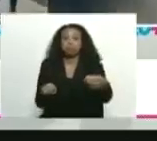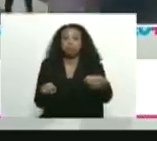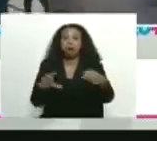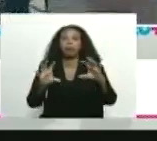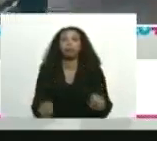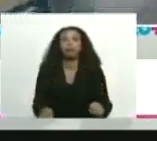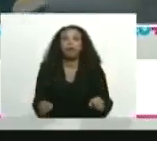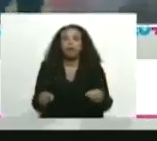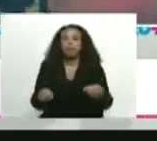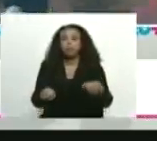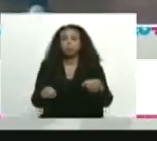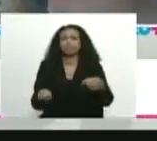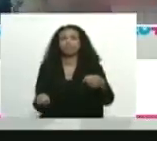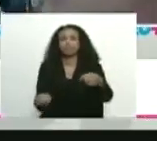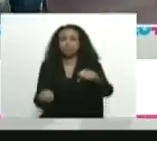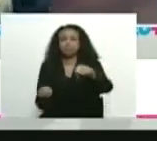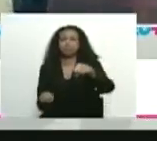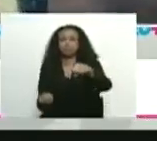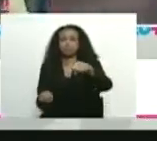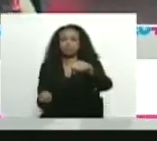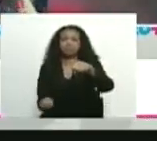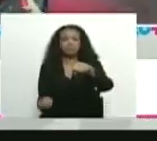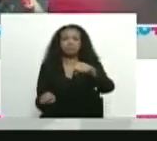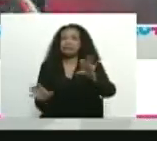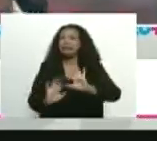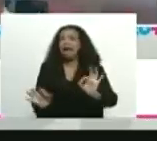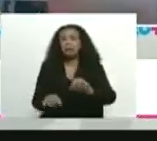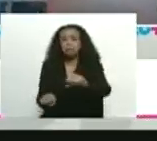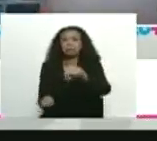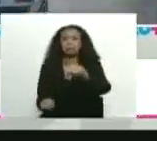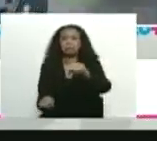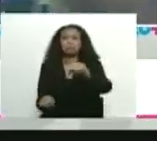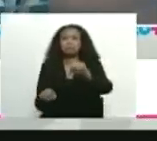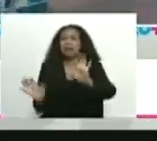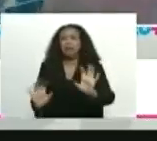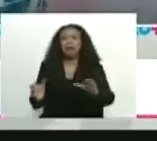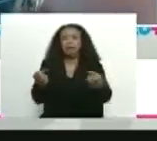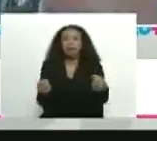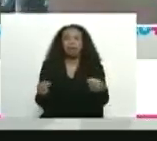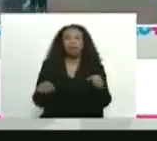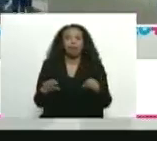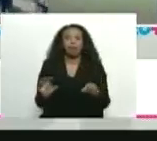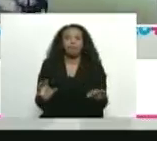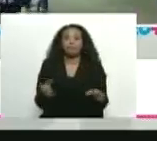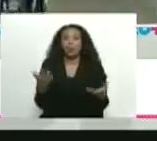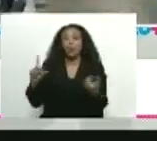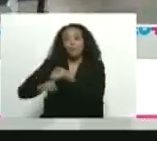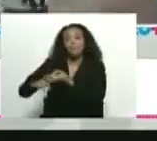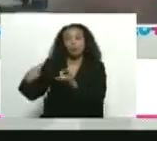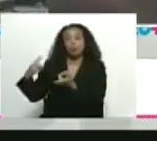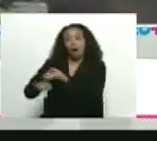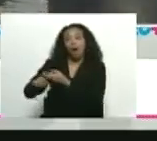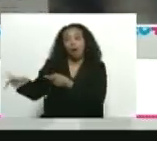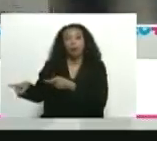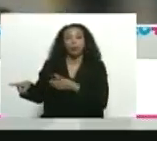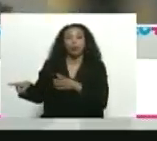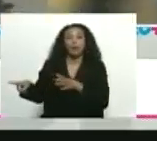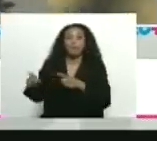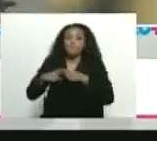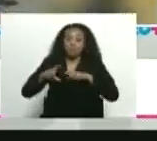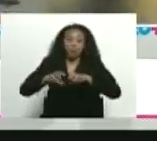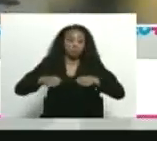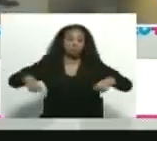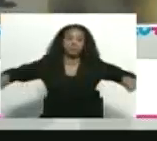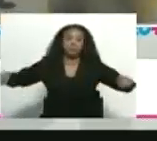Entonces, el carro no prendió. El carro no prendió. Entonces le dije así, le vamos a salir, bajarnos aquí,